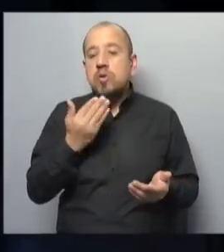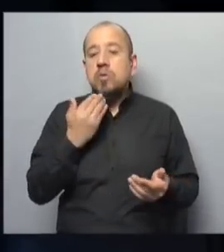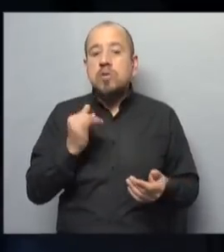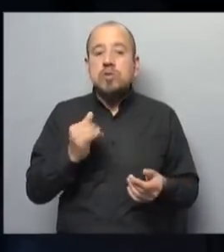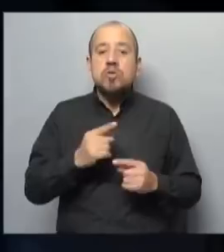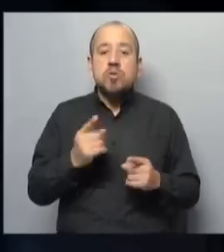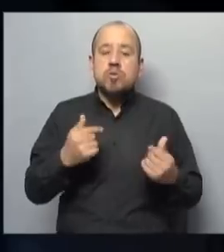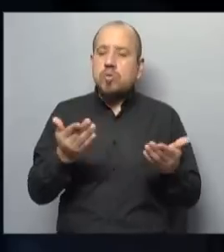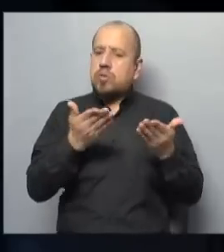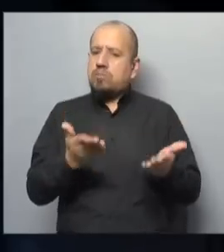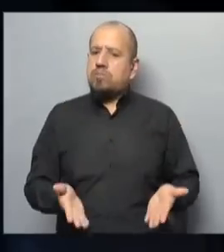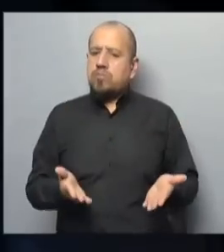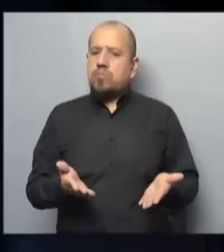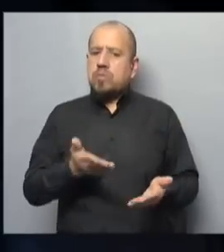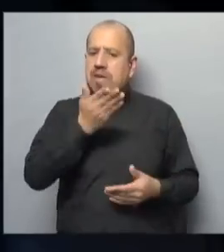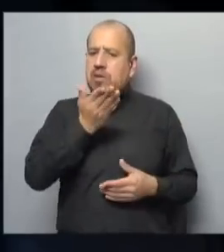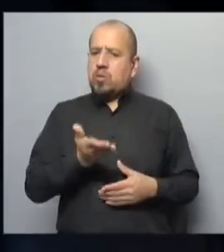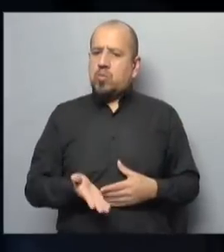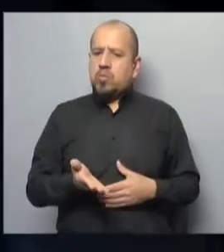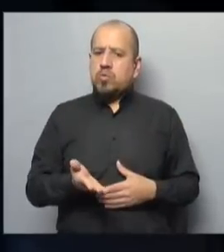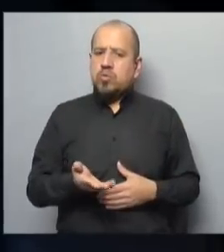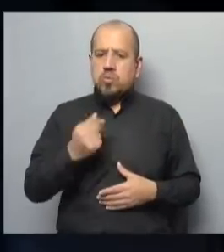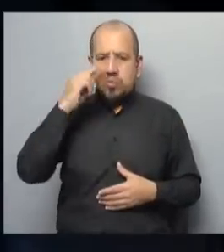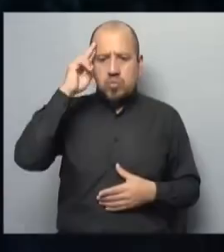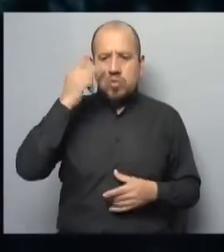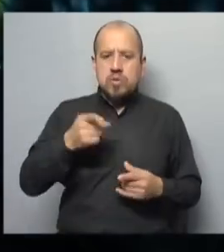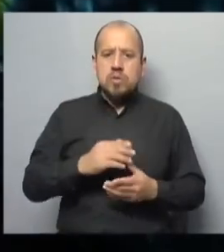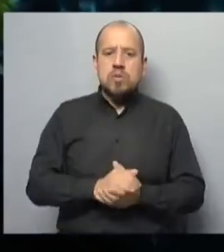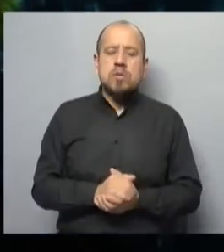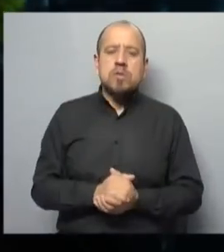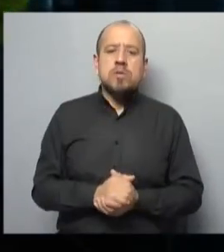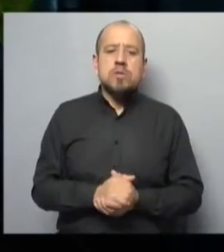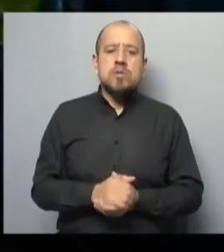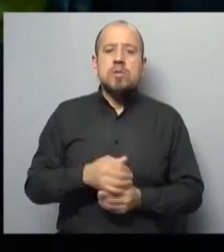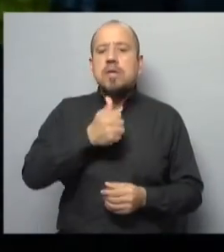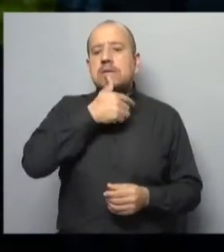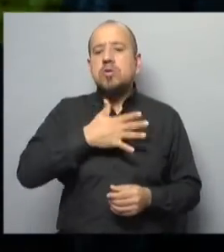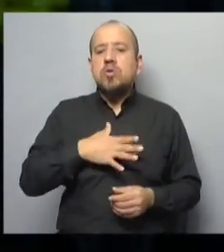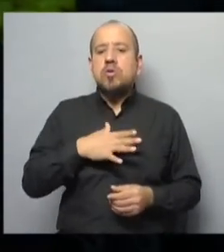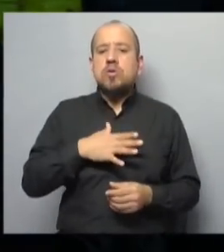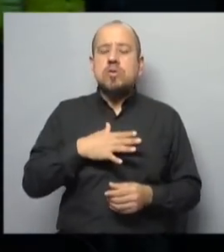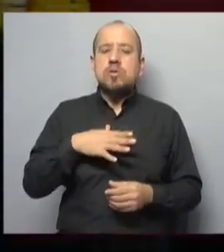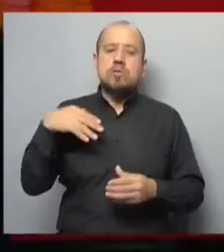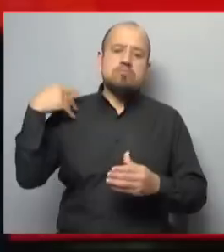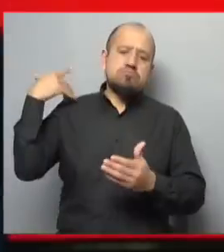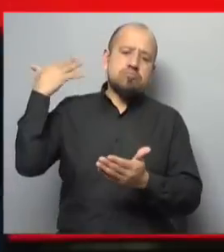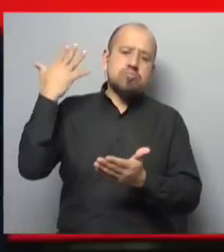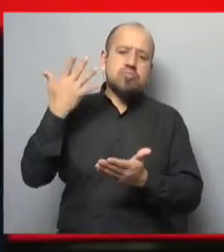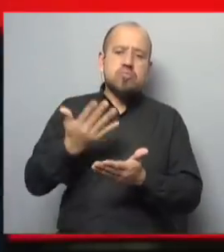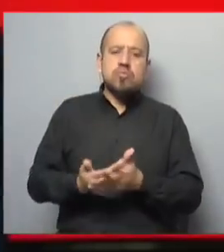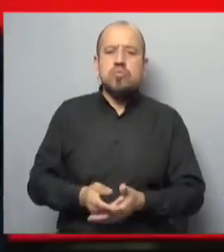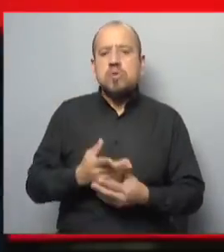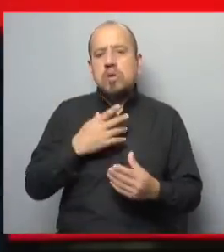forma el carácter de jugadores como los uruguayos a lo largo de la historia estamos aburridos de ver cosas que son malas